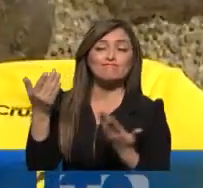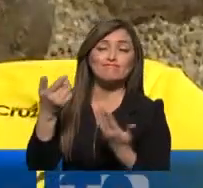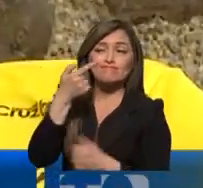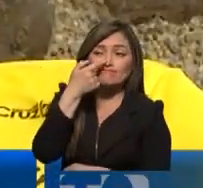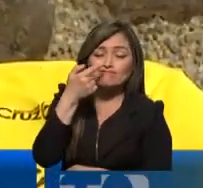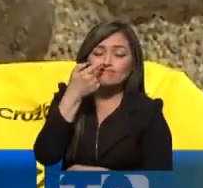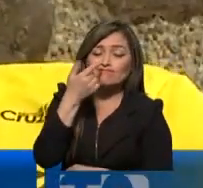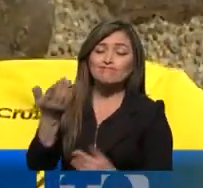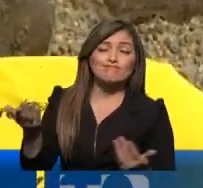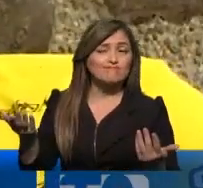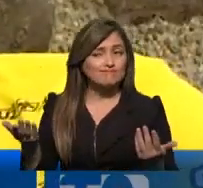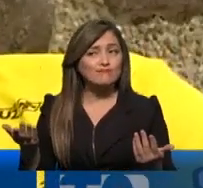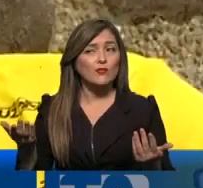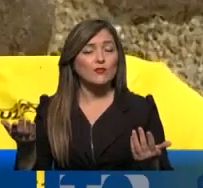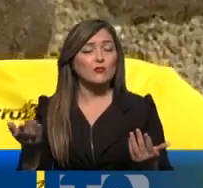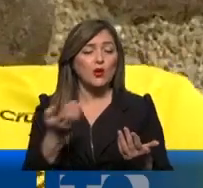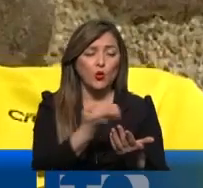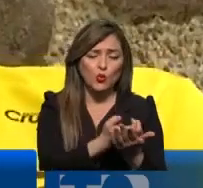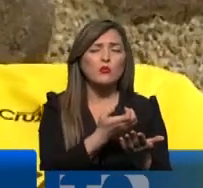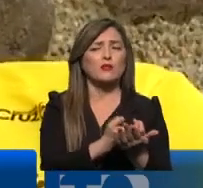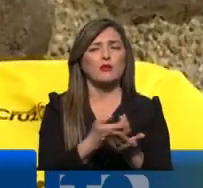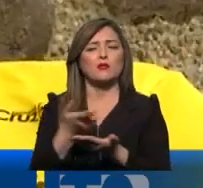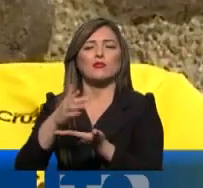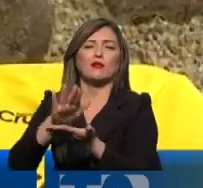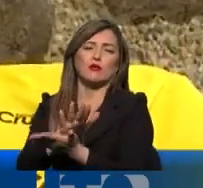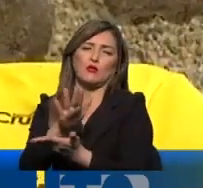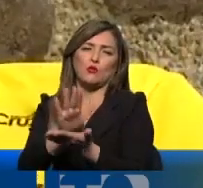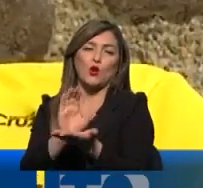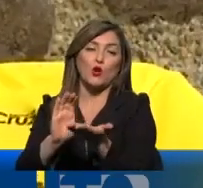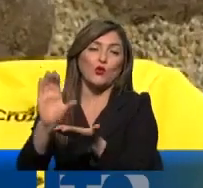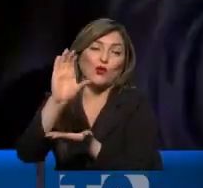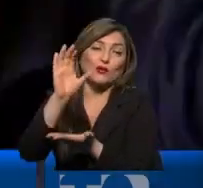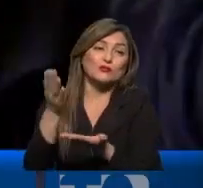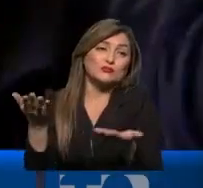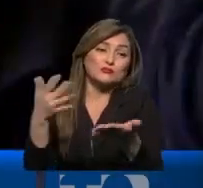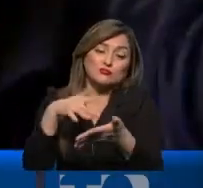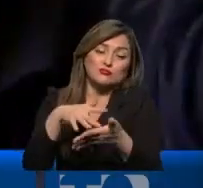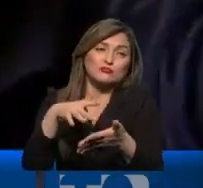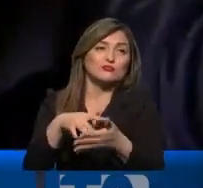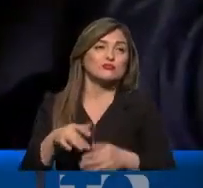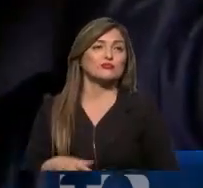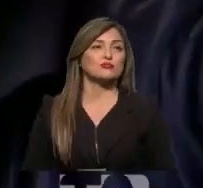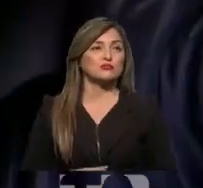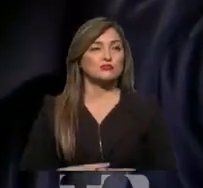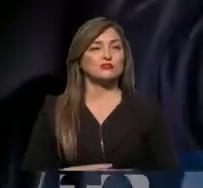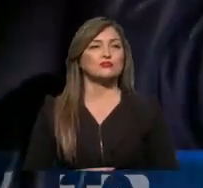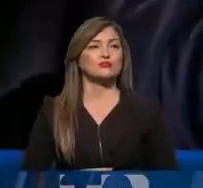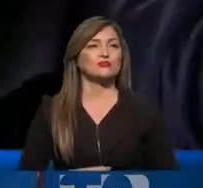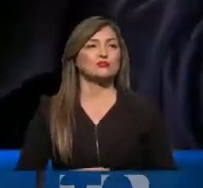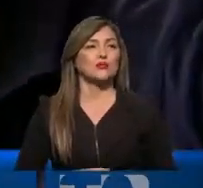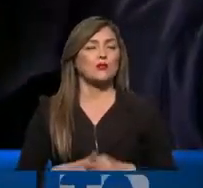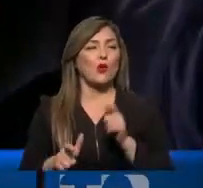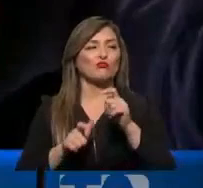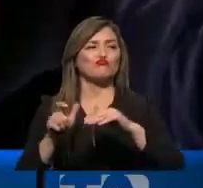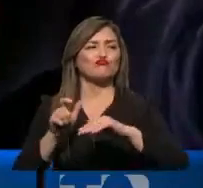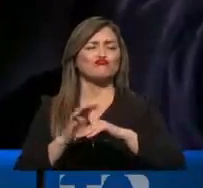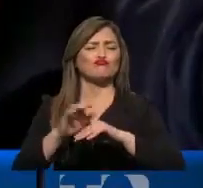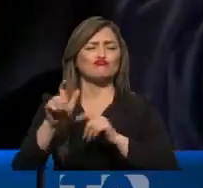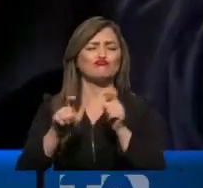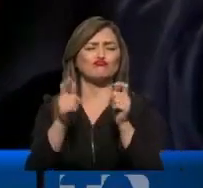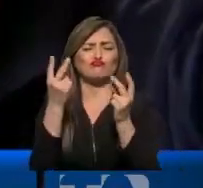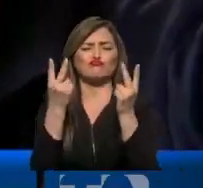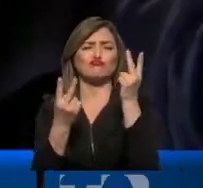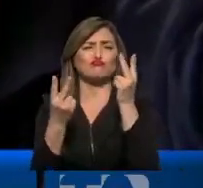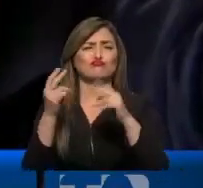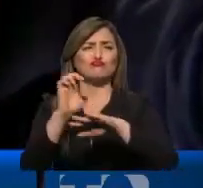es la reactivación, no solo económica, sino la reactivación educativa. Ecuatorianos nos están visitando bastante. Ese es el nuevo mercado